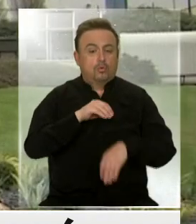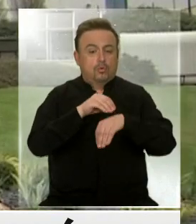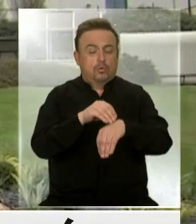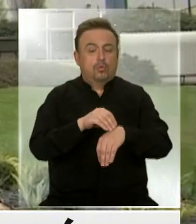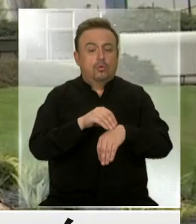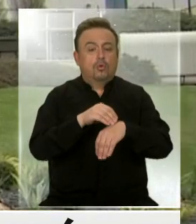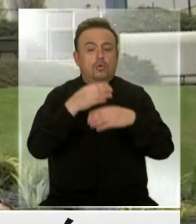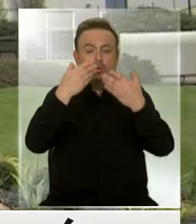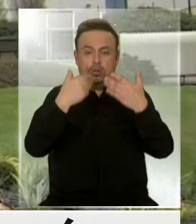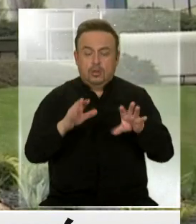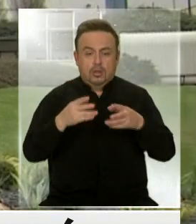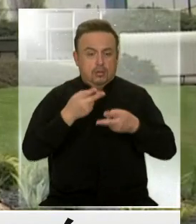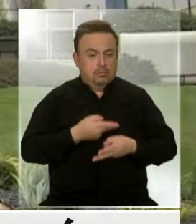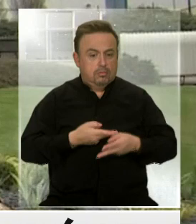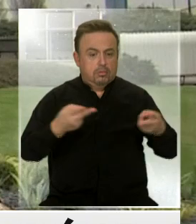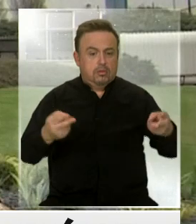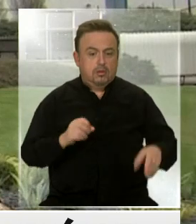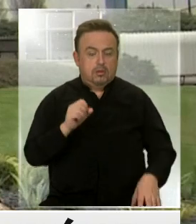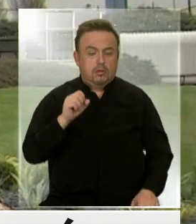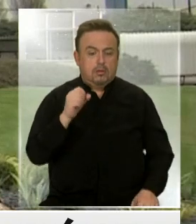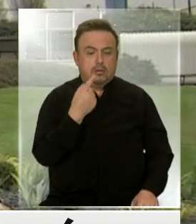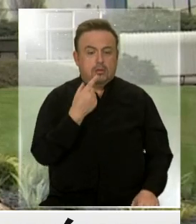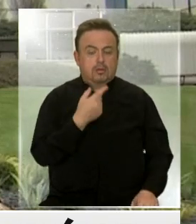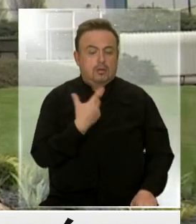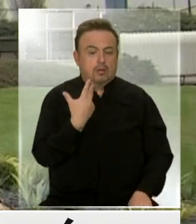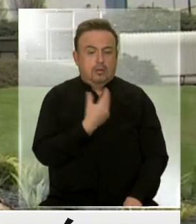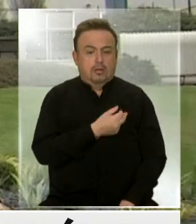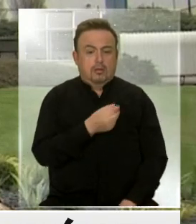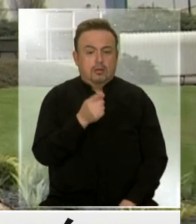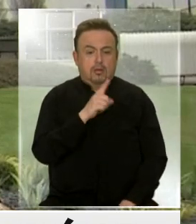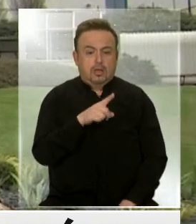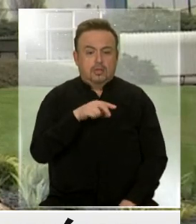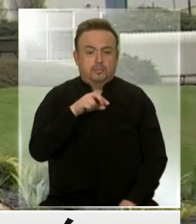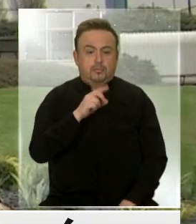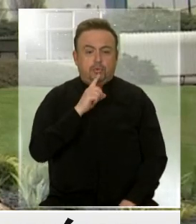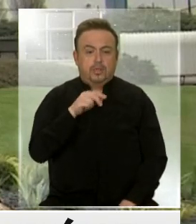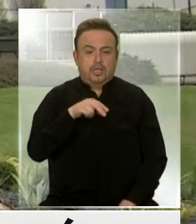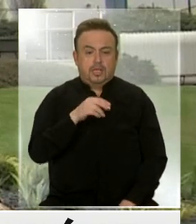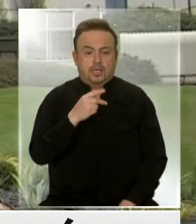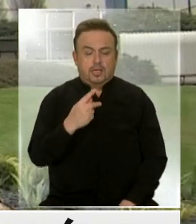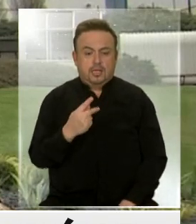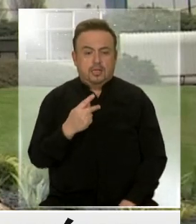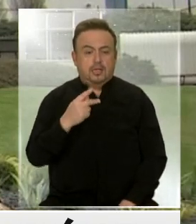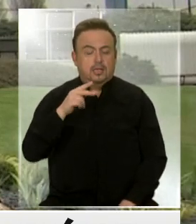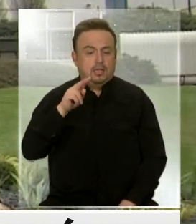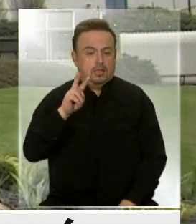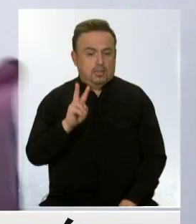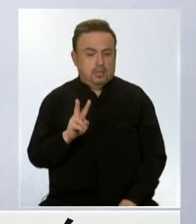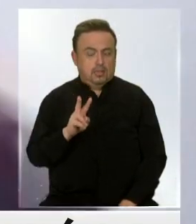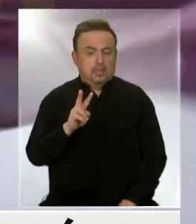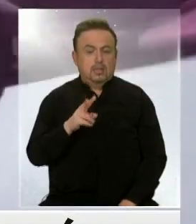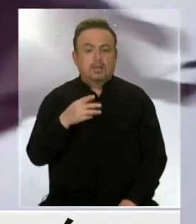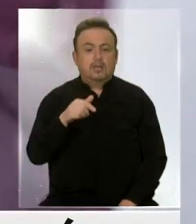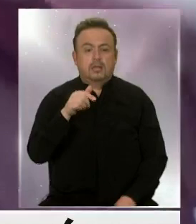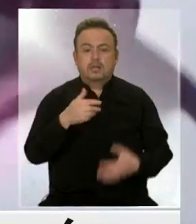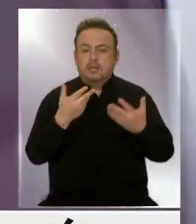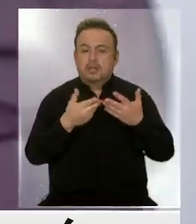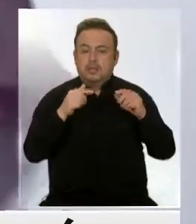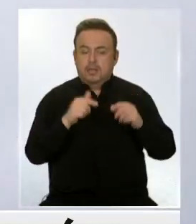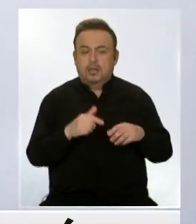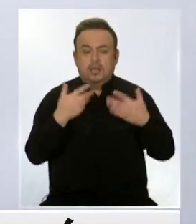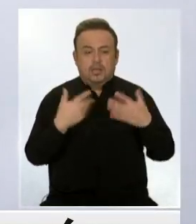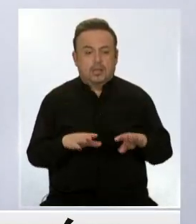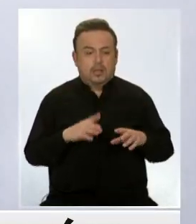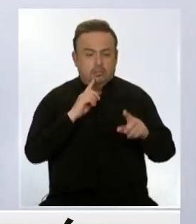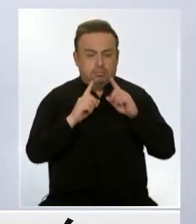que puso en circulación el primer lote de su vacuna bautizada como Sputnik V, después de haber